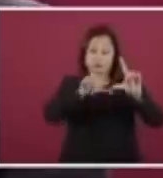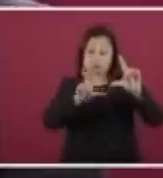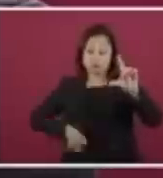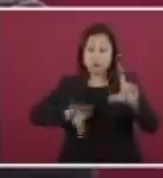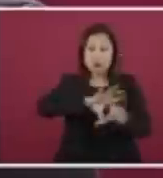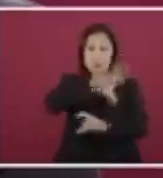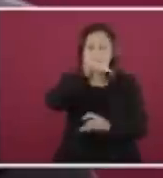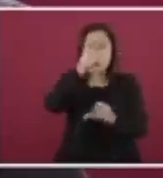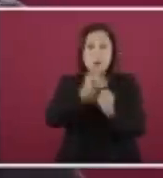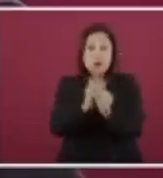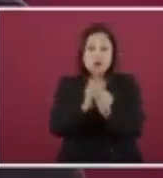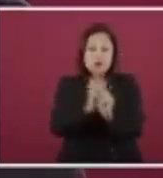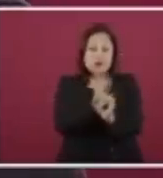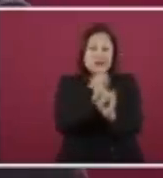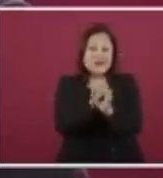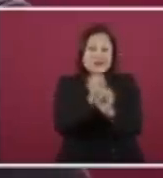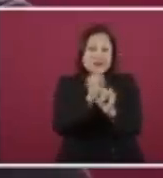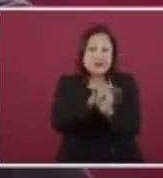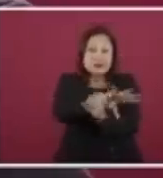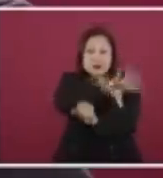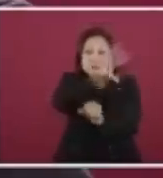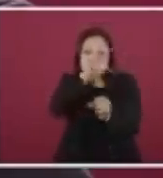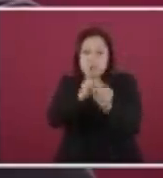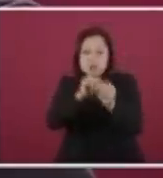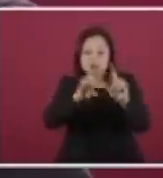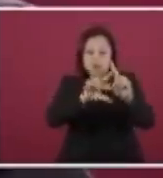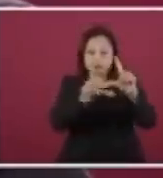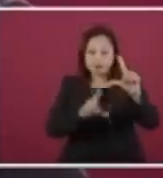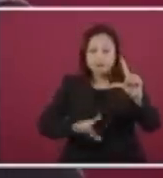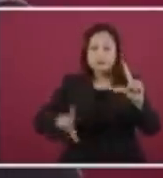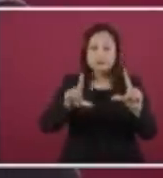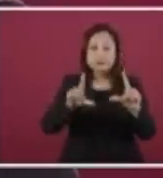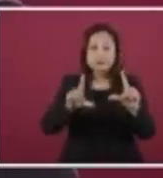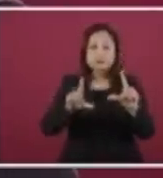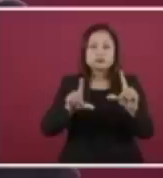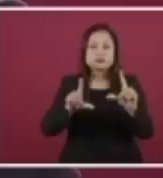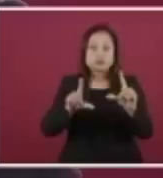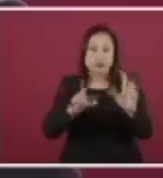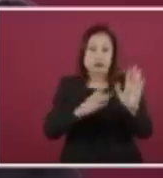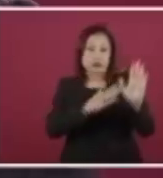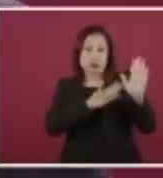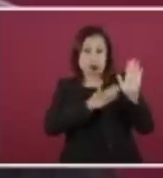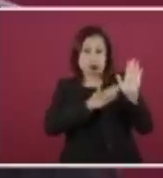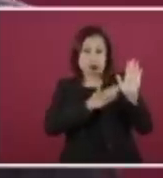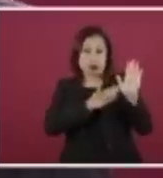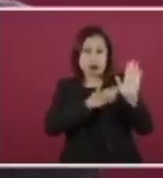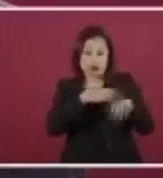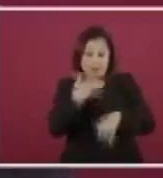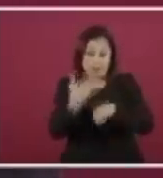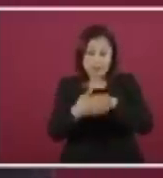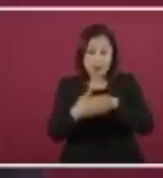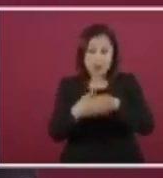internet en todo el territorio. Eso lo vamos a cumplir. Entonces, para eso